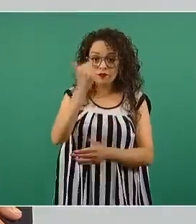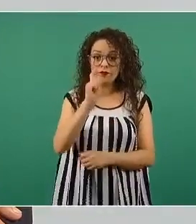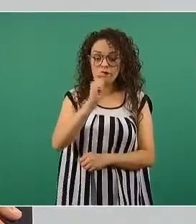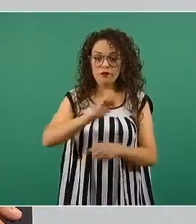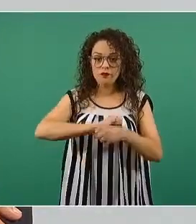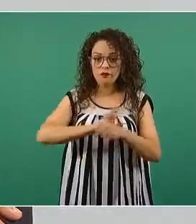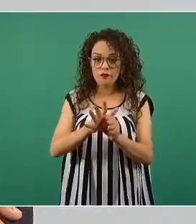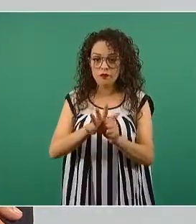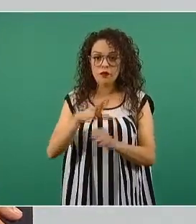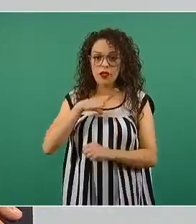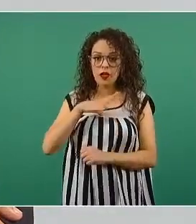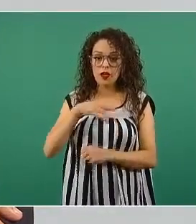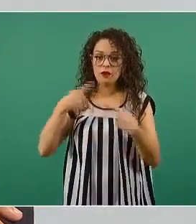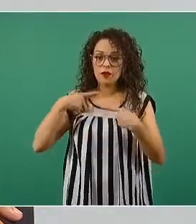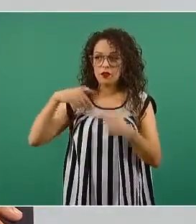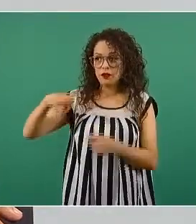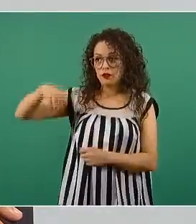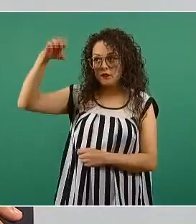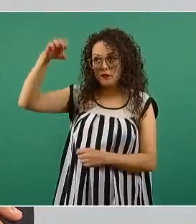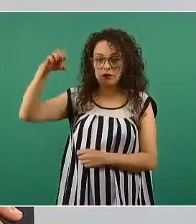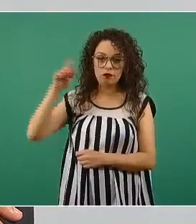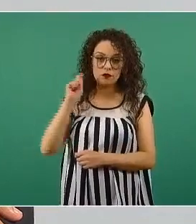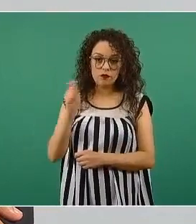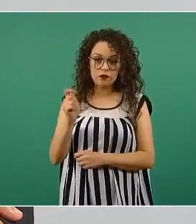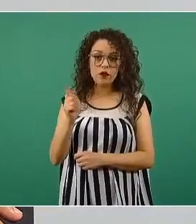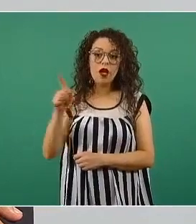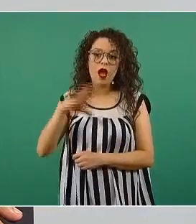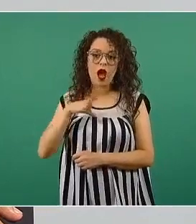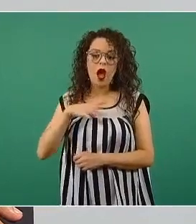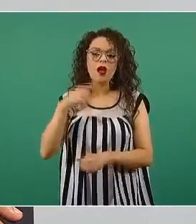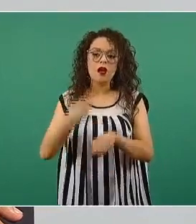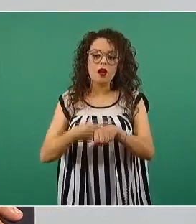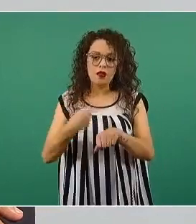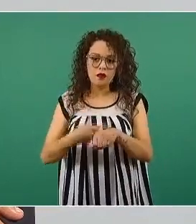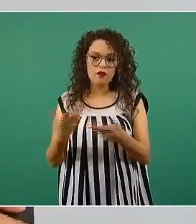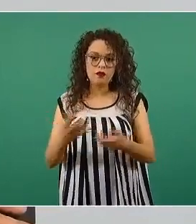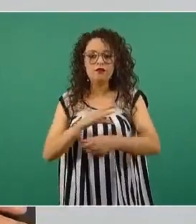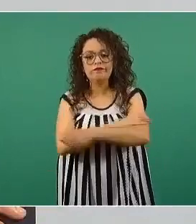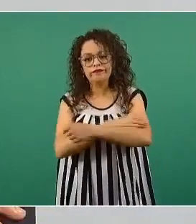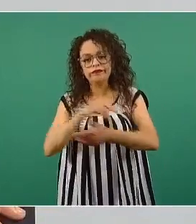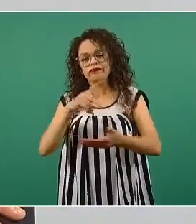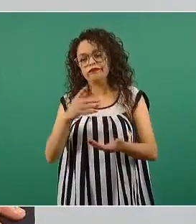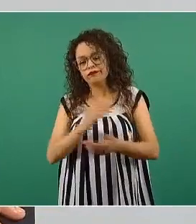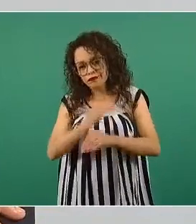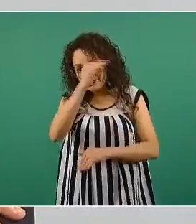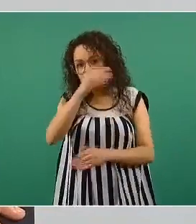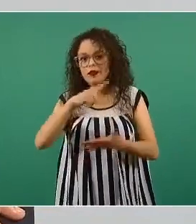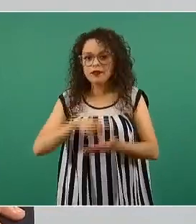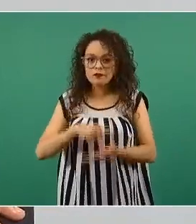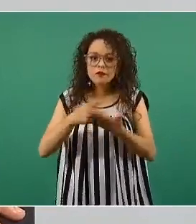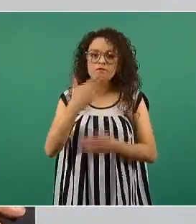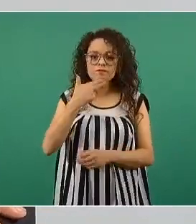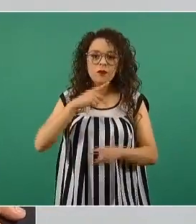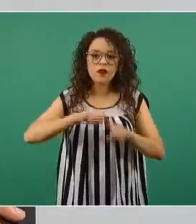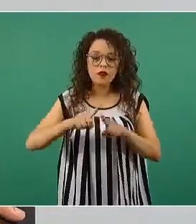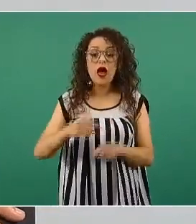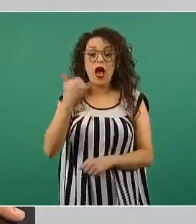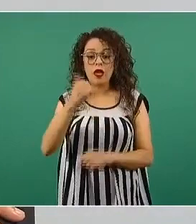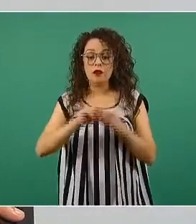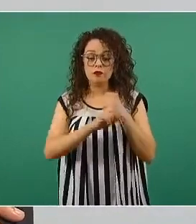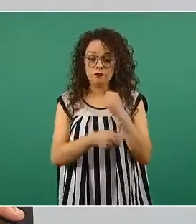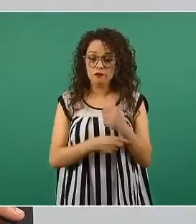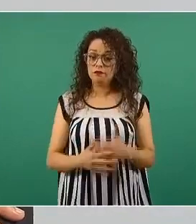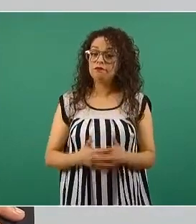presentan en el adulto, y más en el adulto que tiene comorbilidades ya conocidas, entre ellas el embarazo. Pero sí,